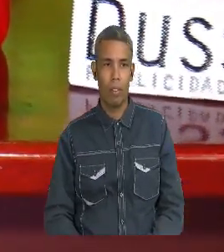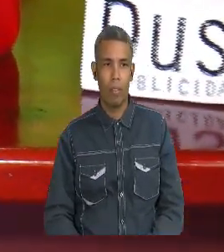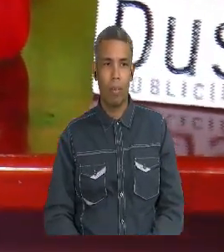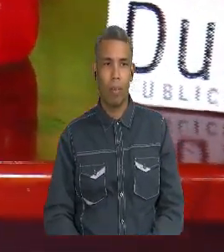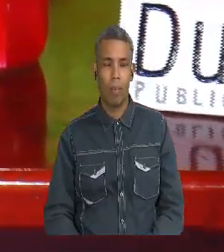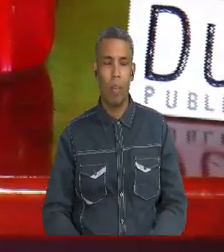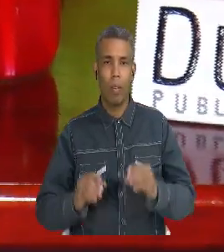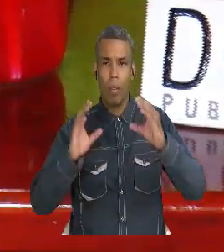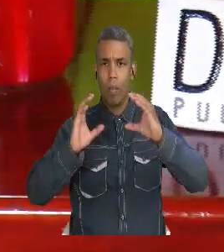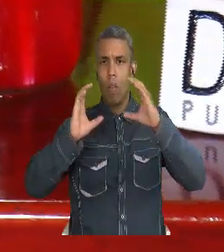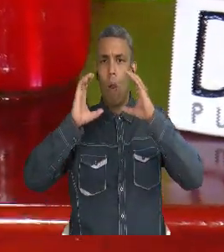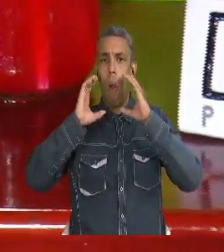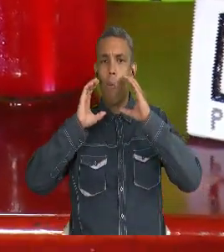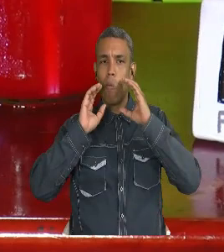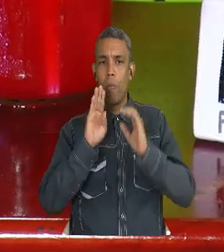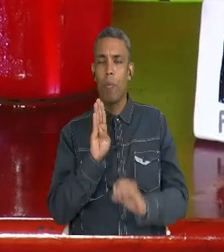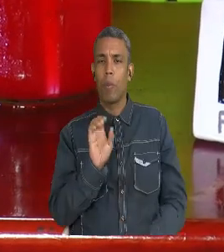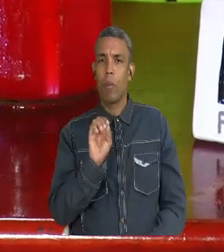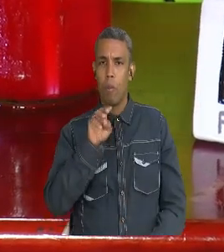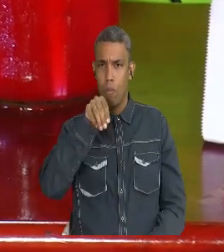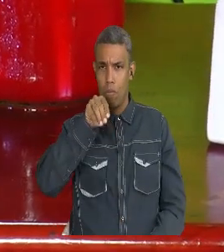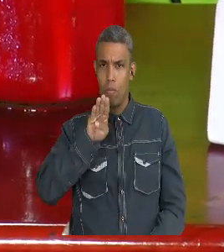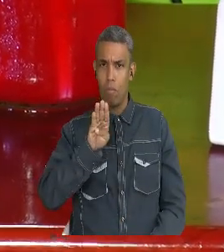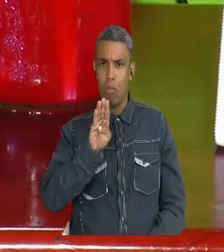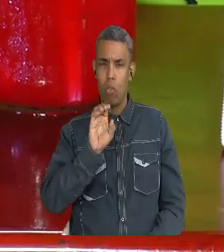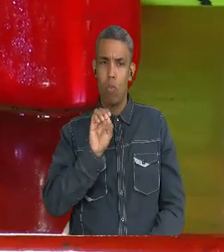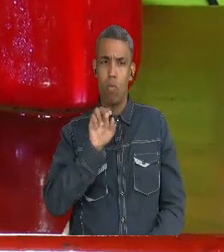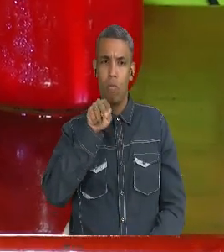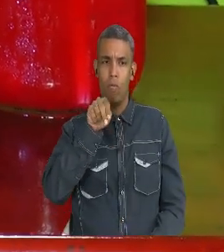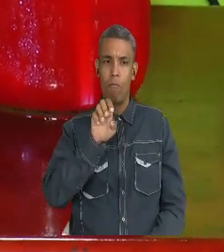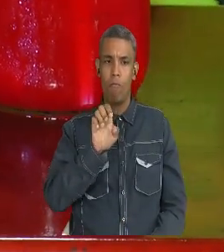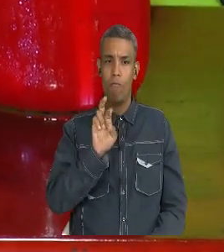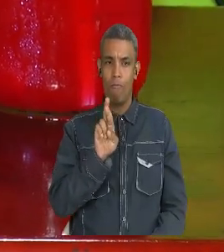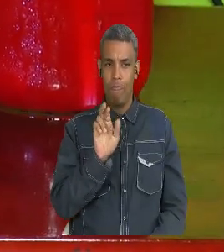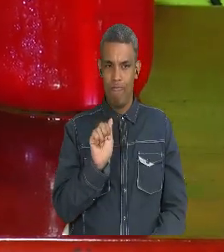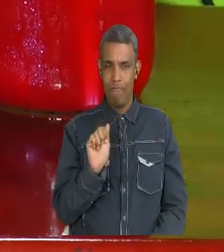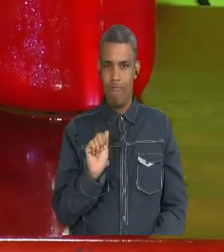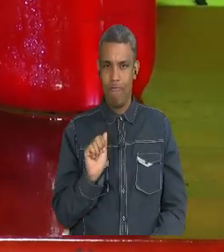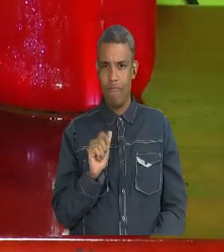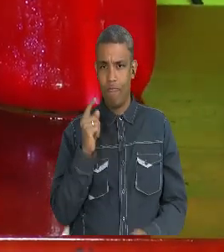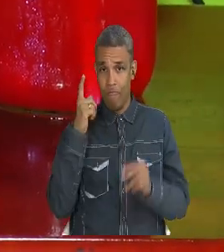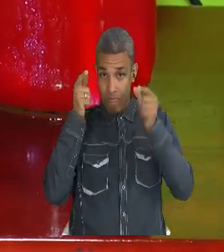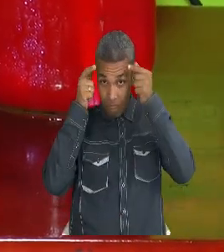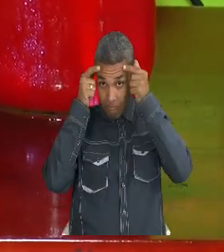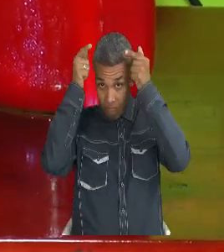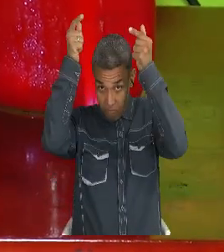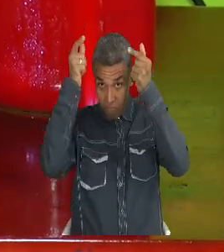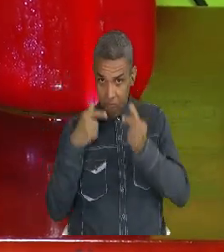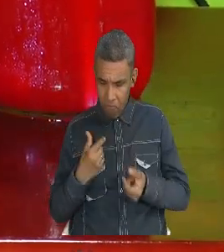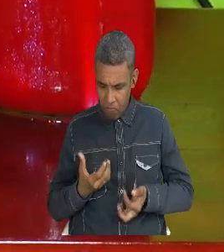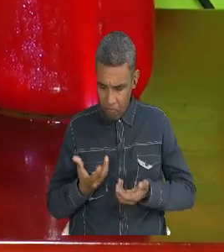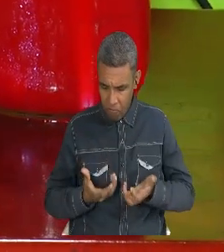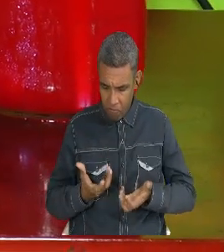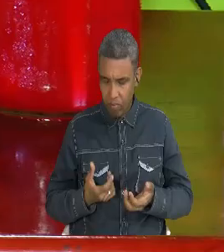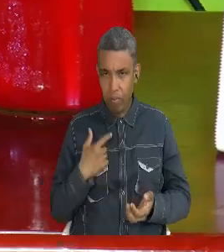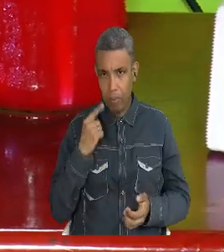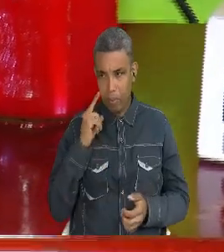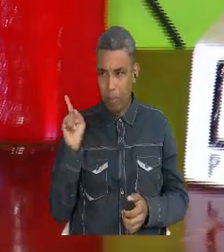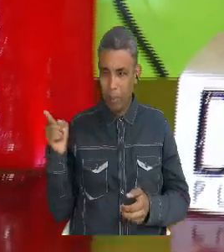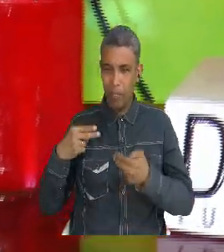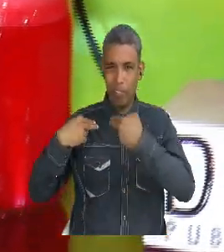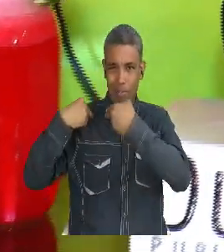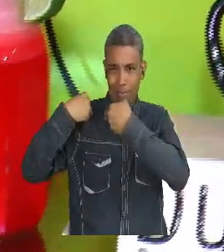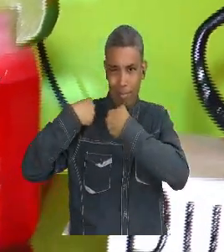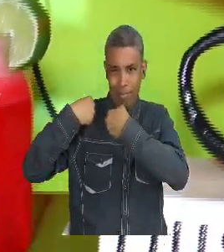usted venga y disfrute. Pablo, por supuesto, Pablo Martínez, él es nuestro chef de cabecera y quien él es el encargado de